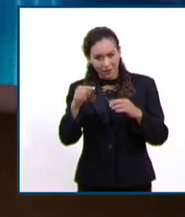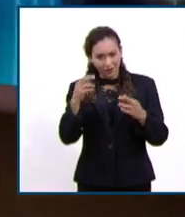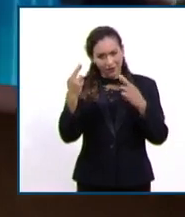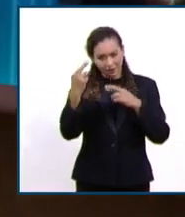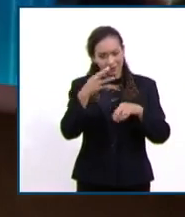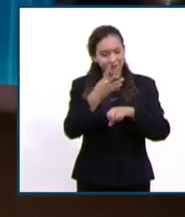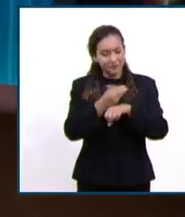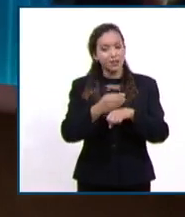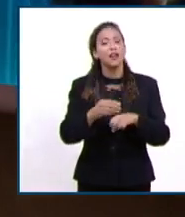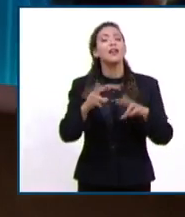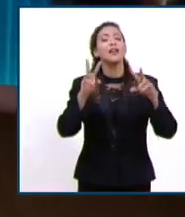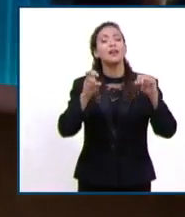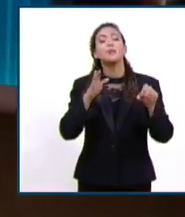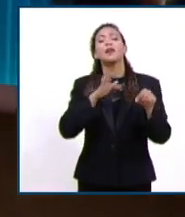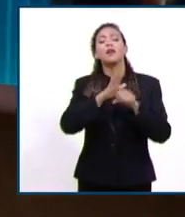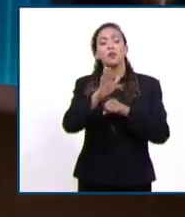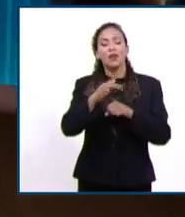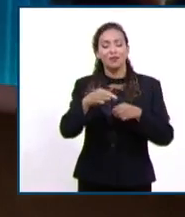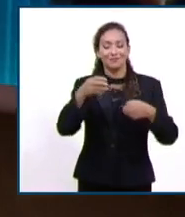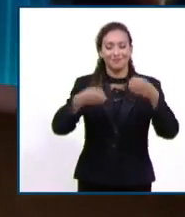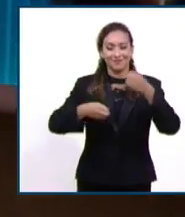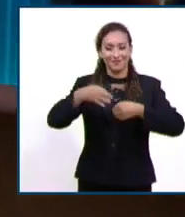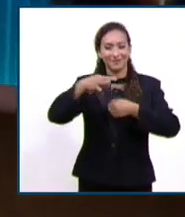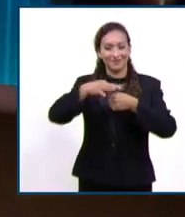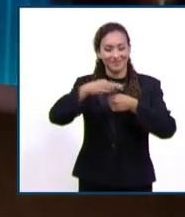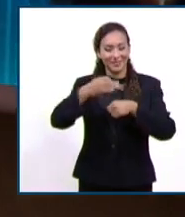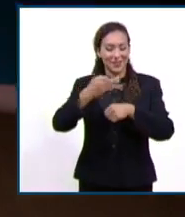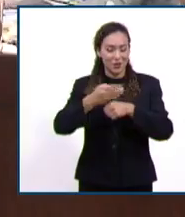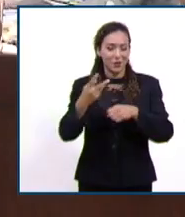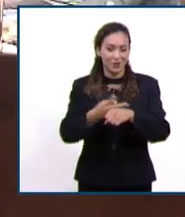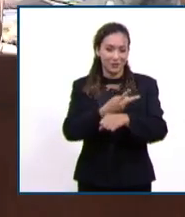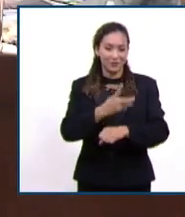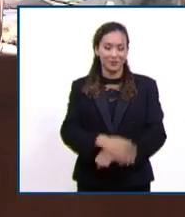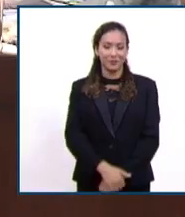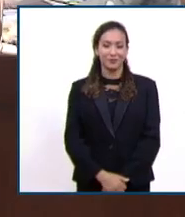ellos relacionados con el proceso electoral en curso.